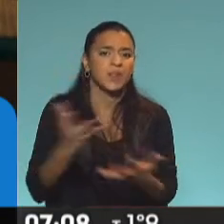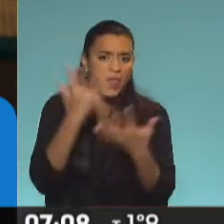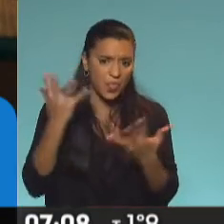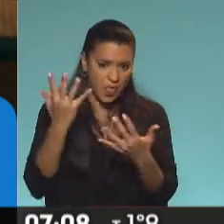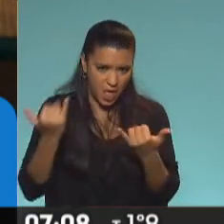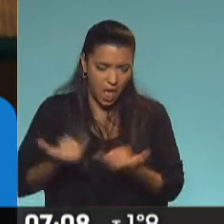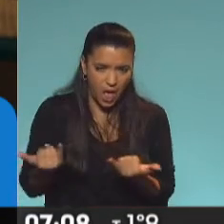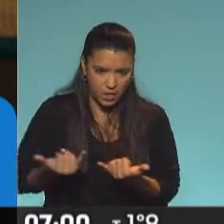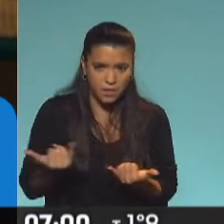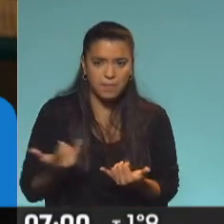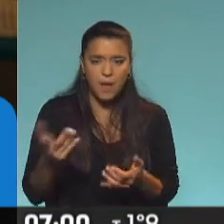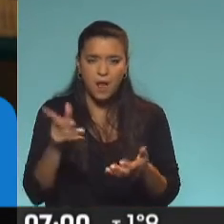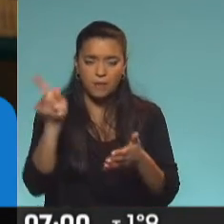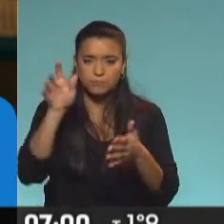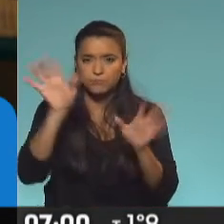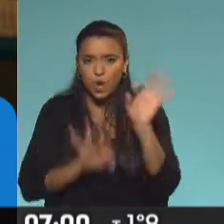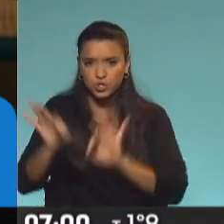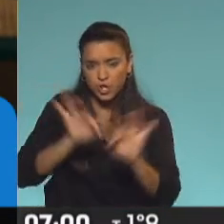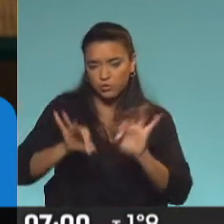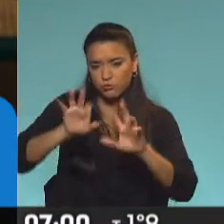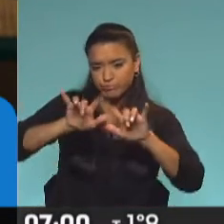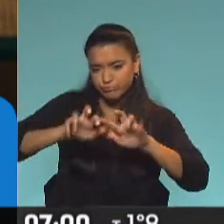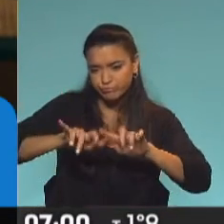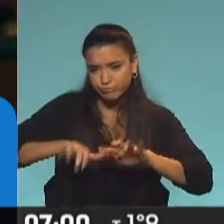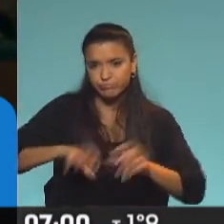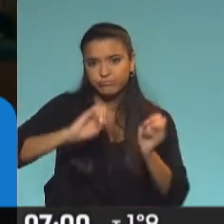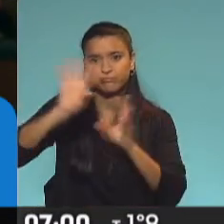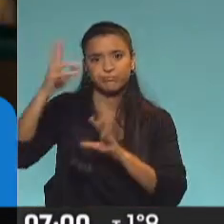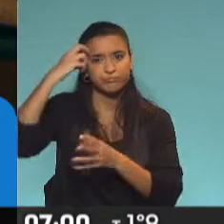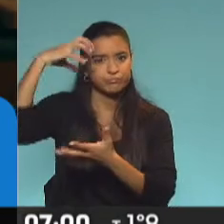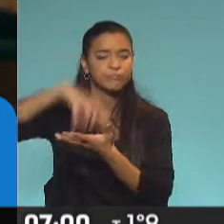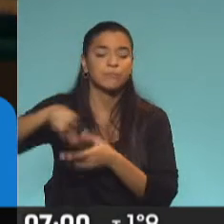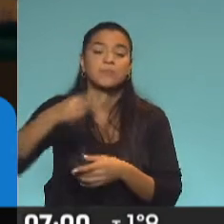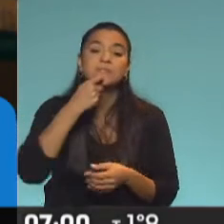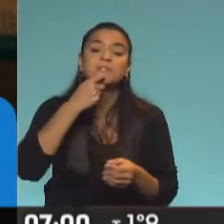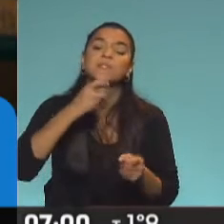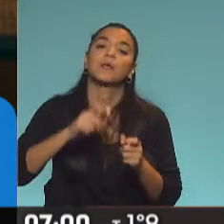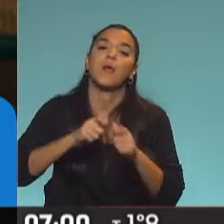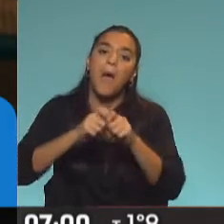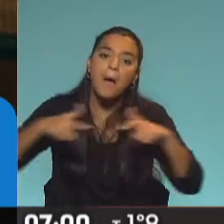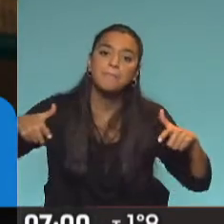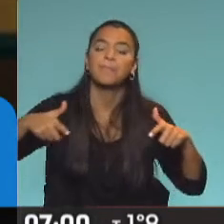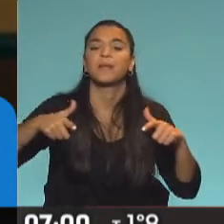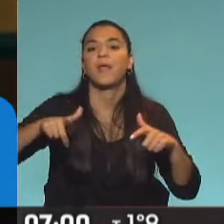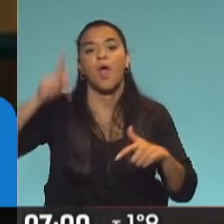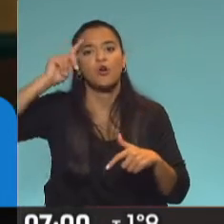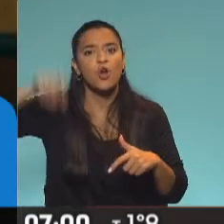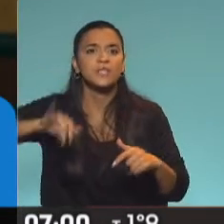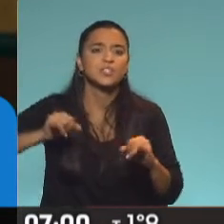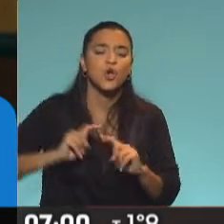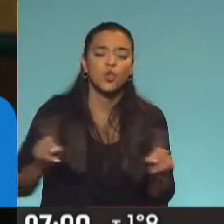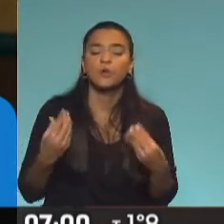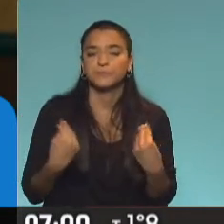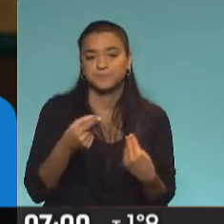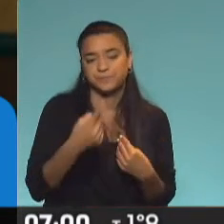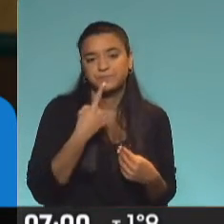tiene para elaborar este proyecto. Pero más allá de si se va a ampliar o no se va a ampliar el número de la Corte, la discusión pasa